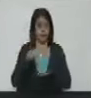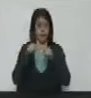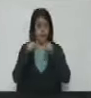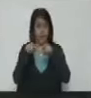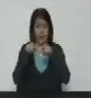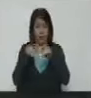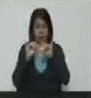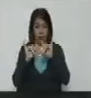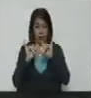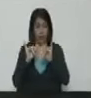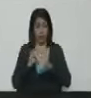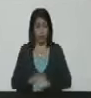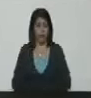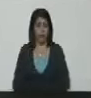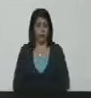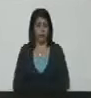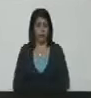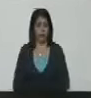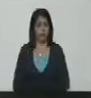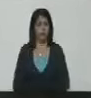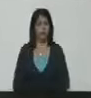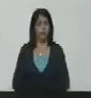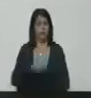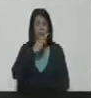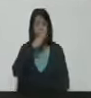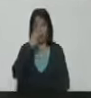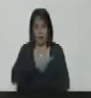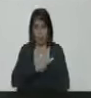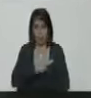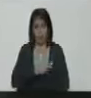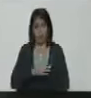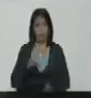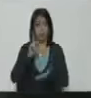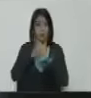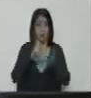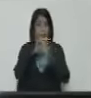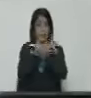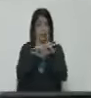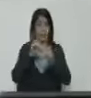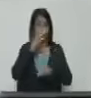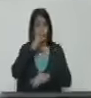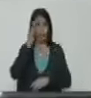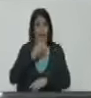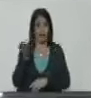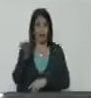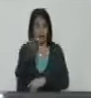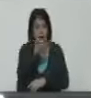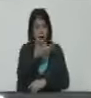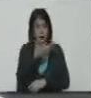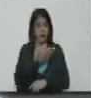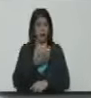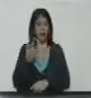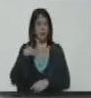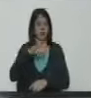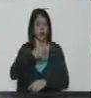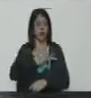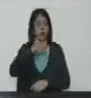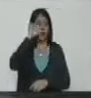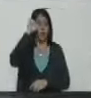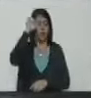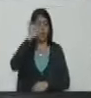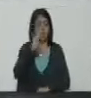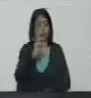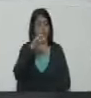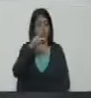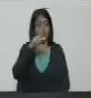instancia, el sujeto verdadero y último de la democracia verdadera. La Comuna Socialista Antonio José de